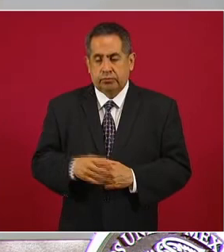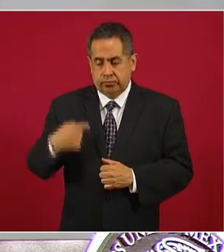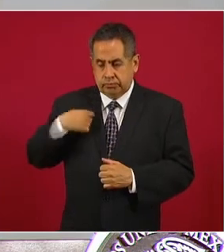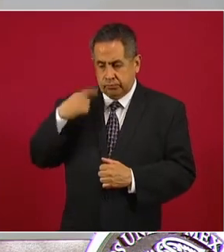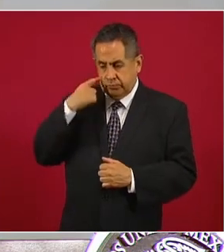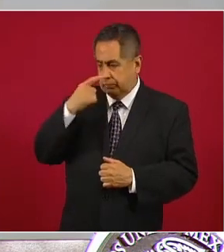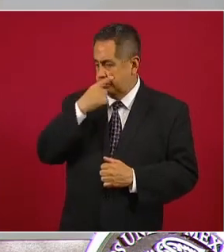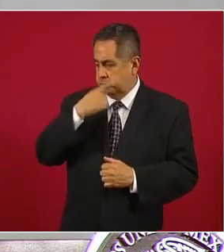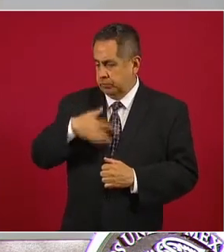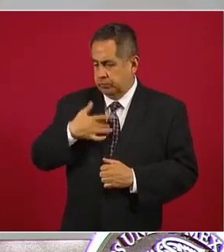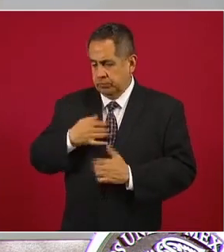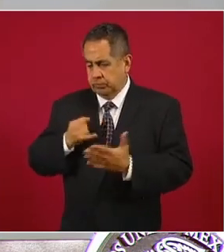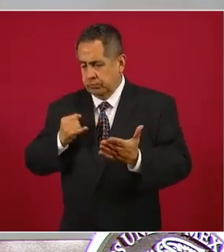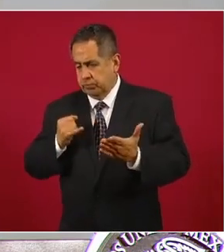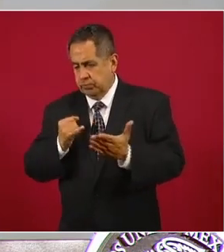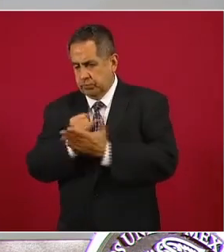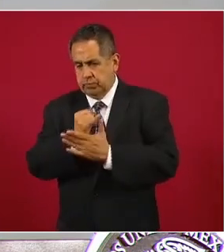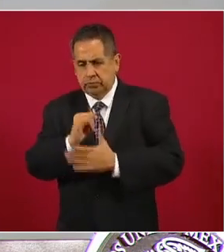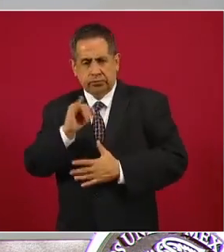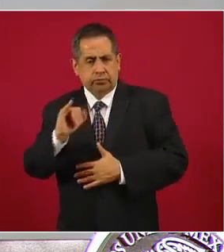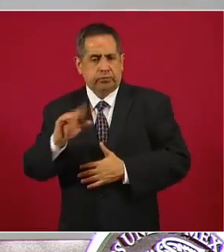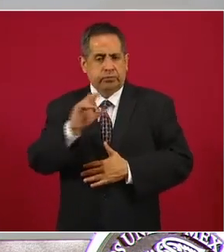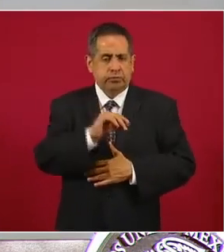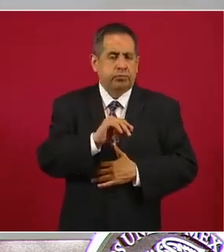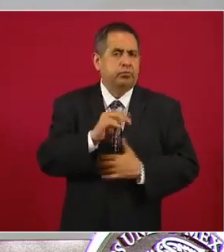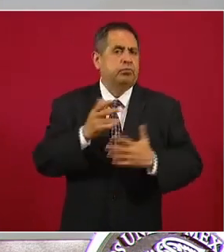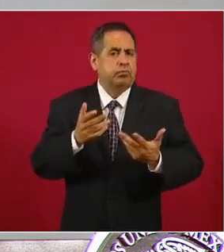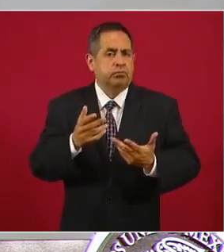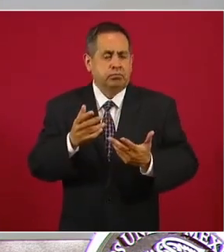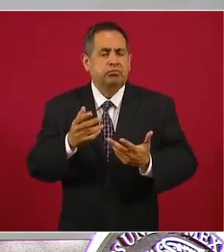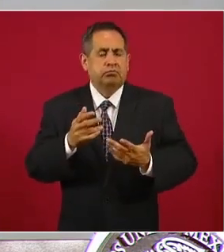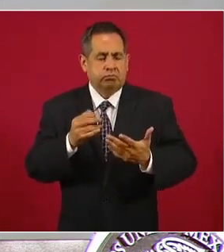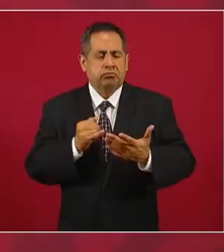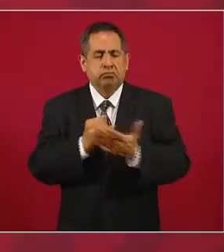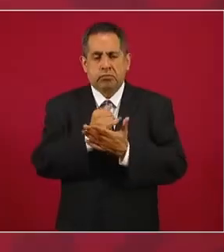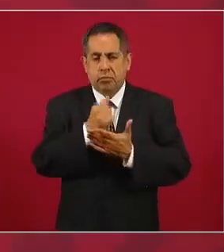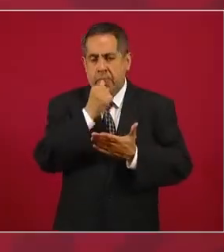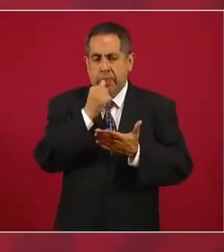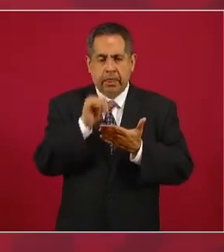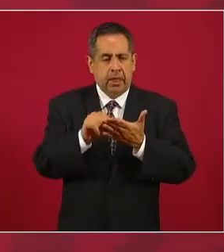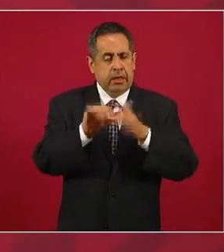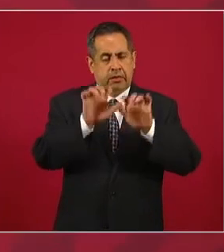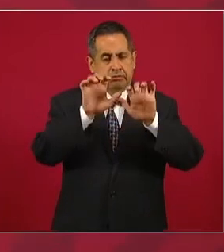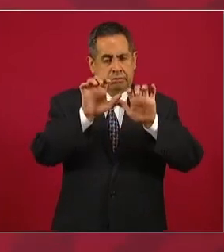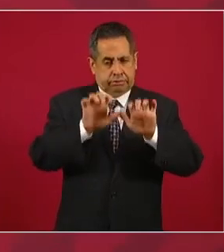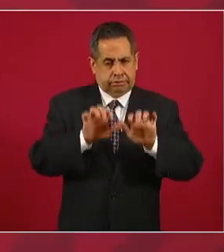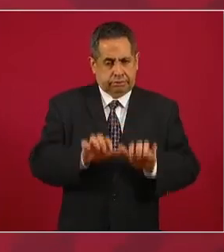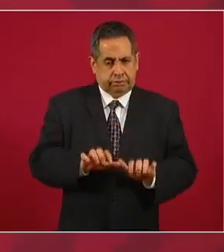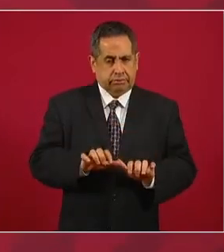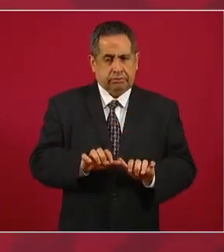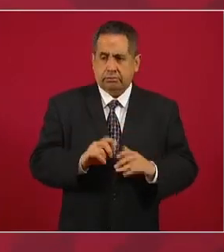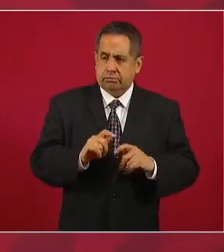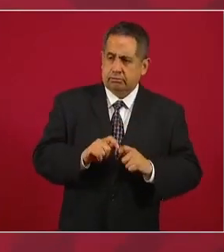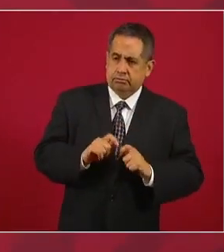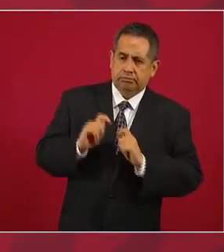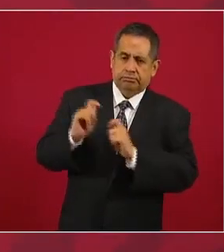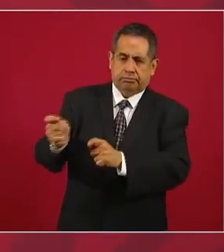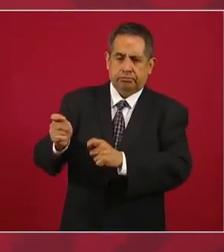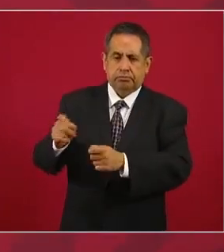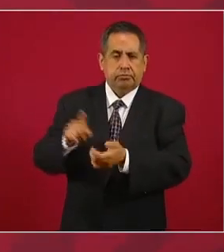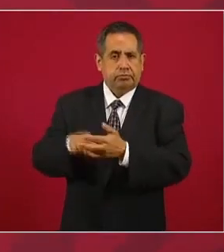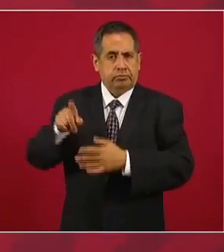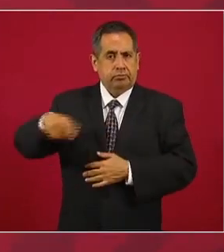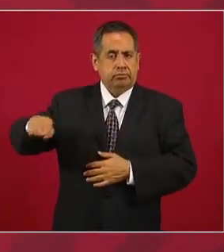decisión de entregar un escrito a la Cámara